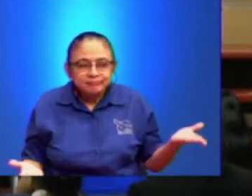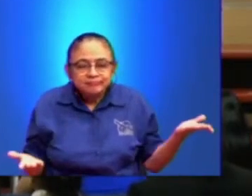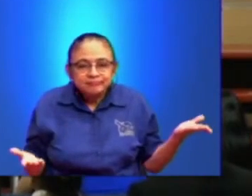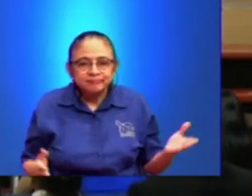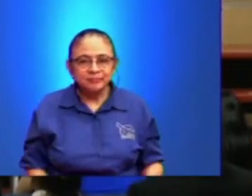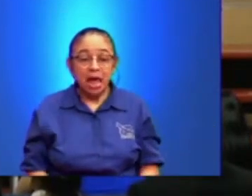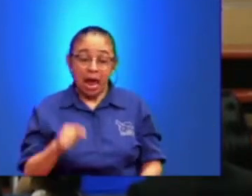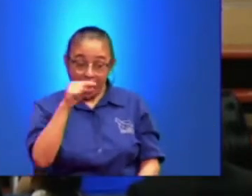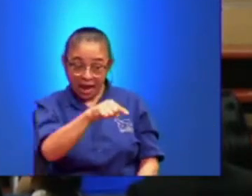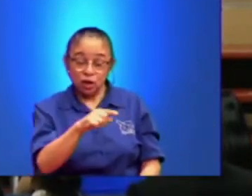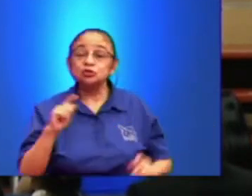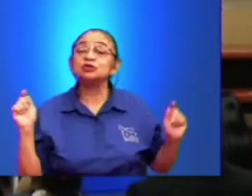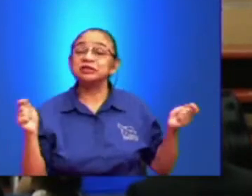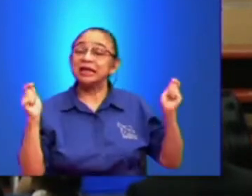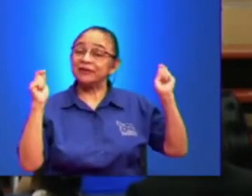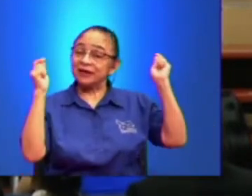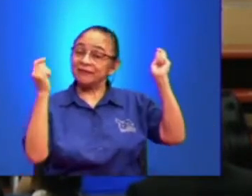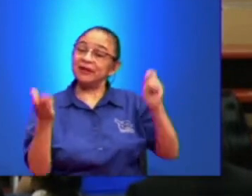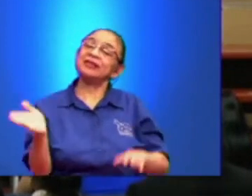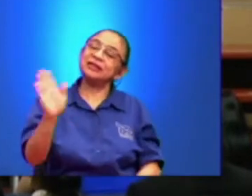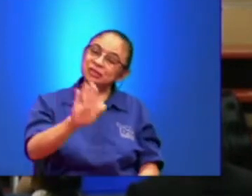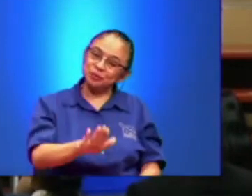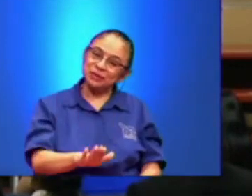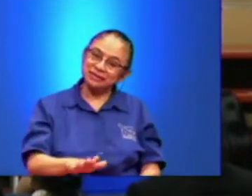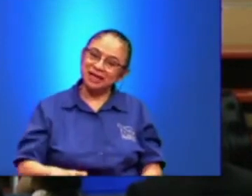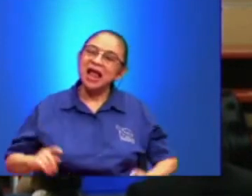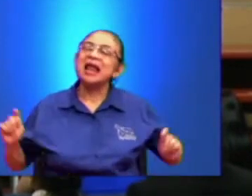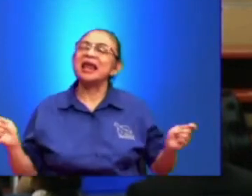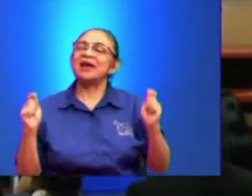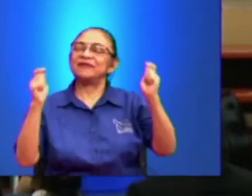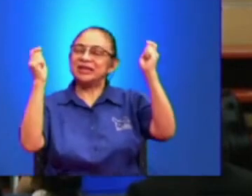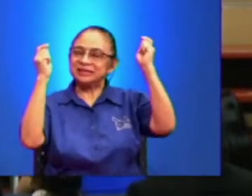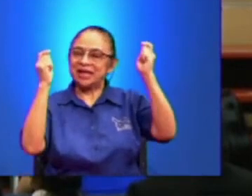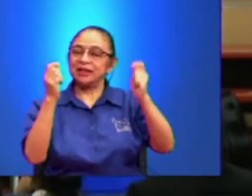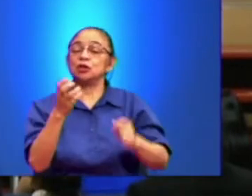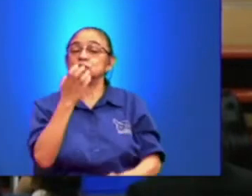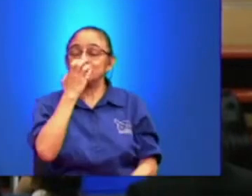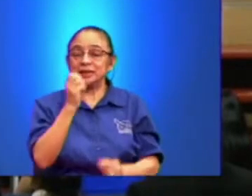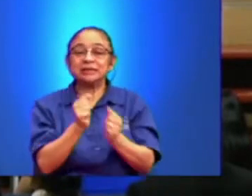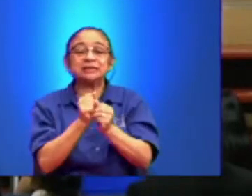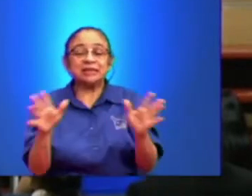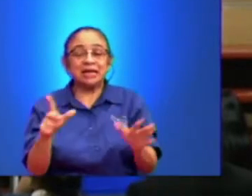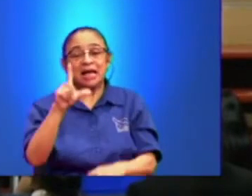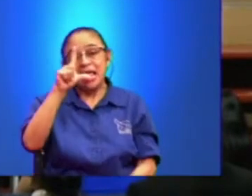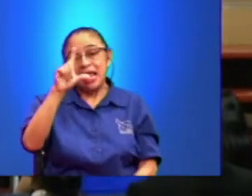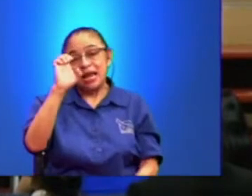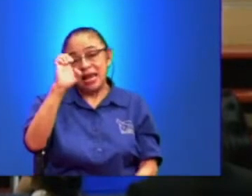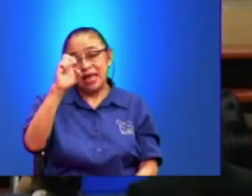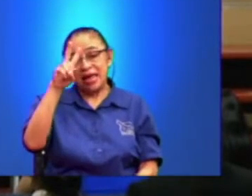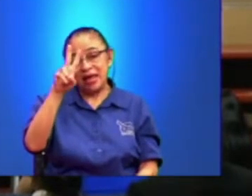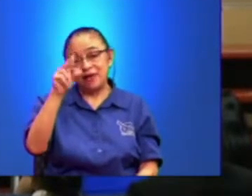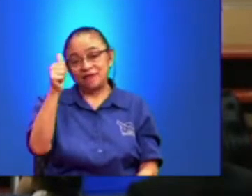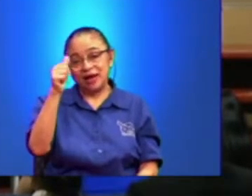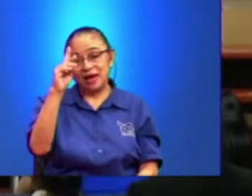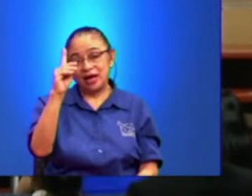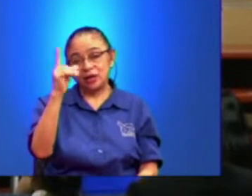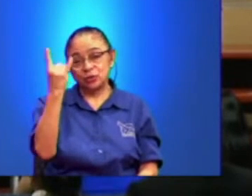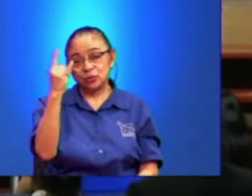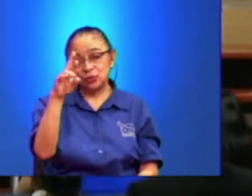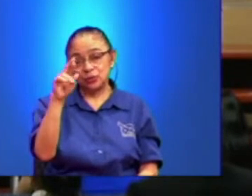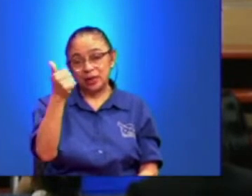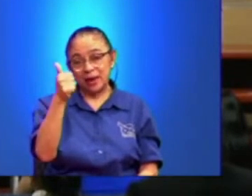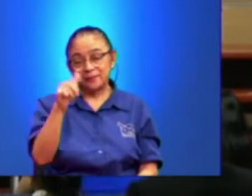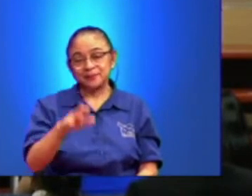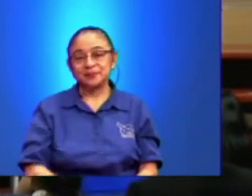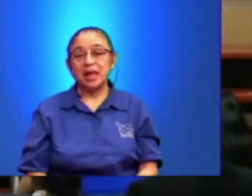ellos estaban celebrando inmediatamente después de la pascua la fiesta de los panes sin levadura que no podían tener ningún tipo de levadura